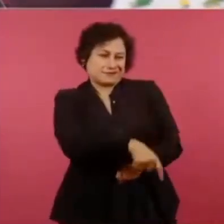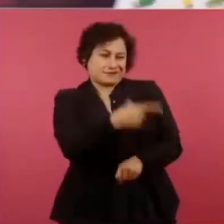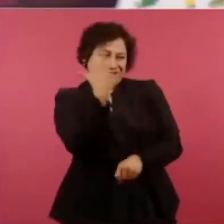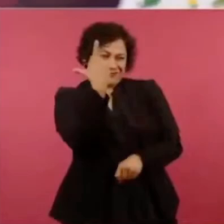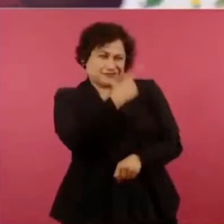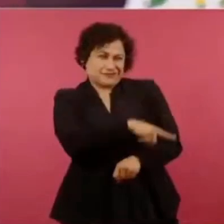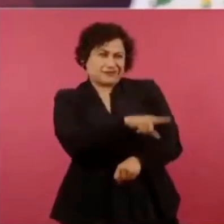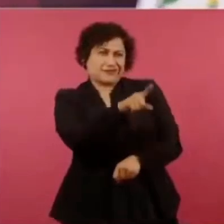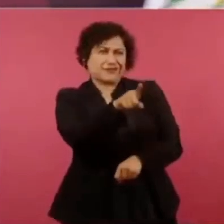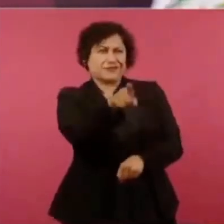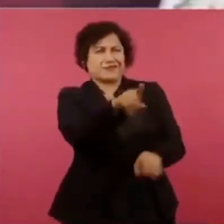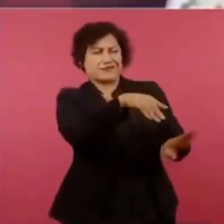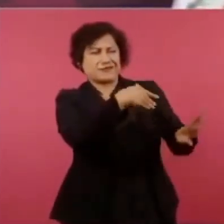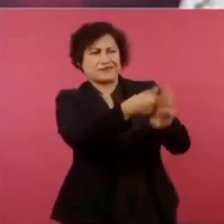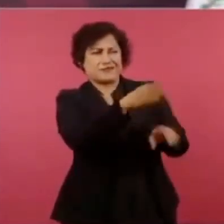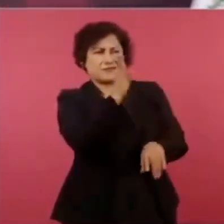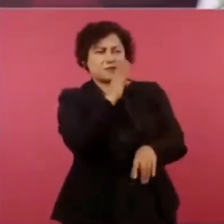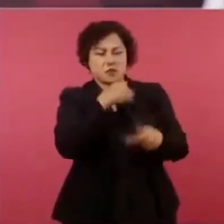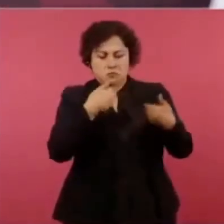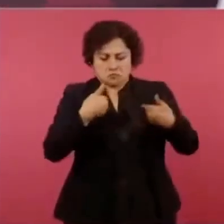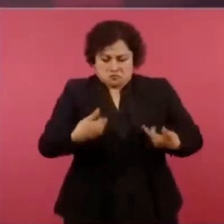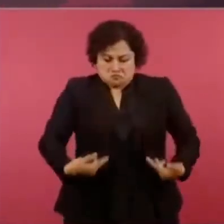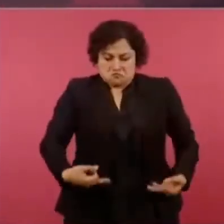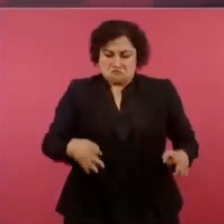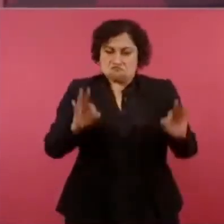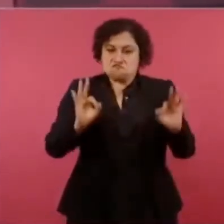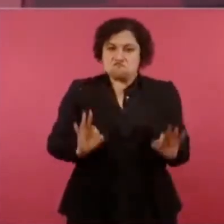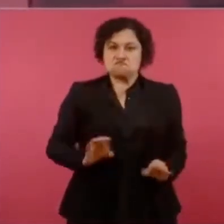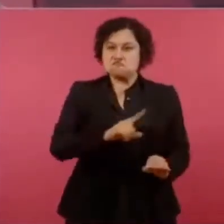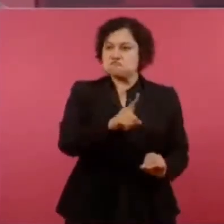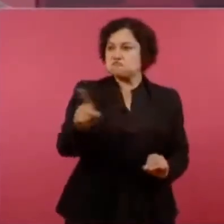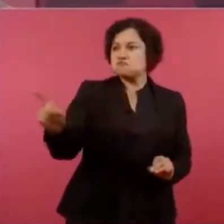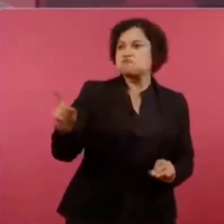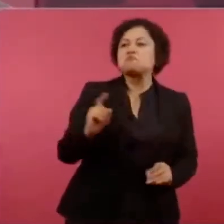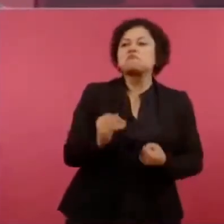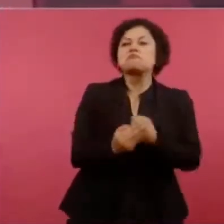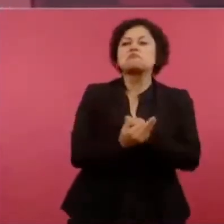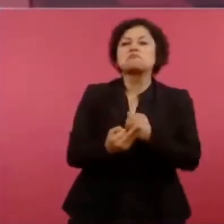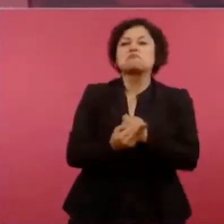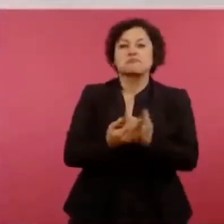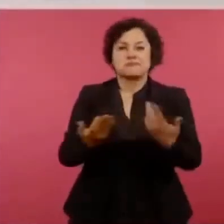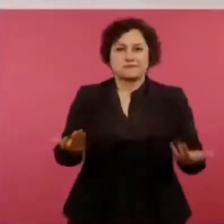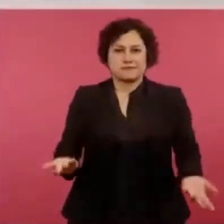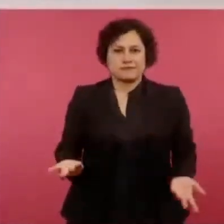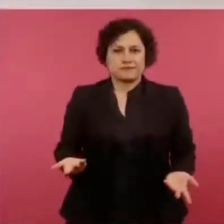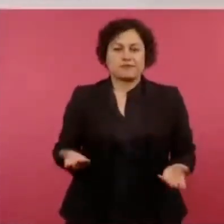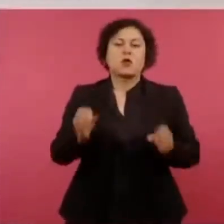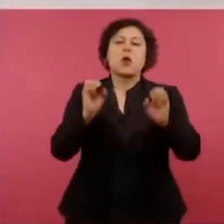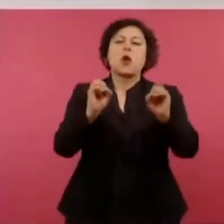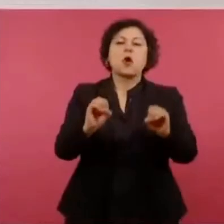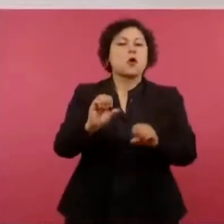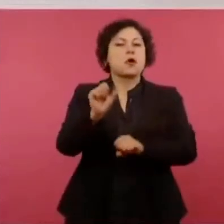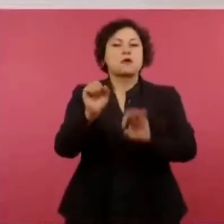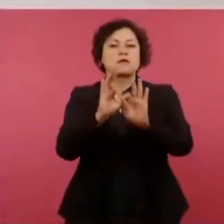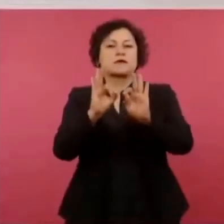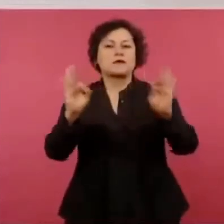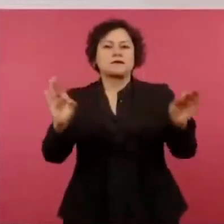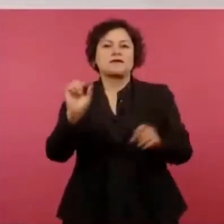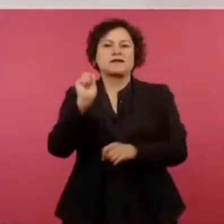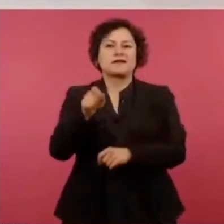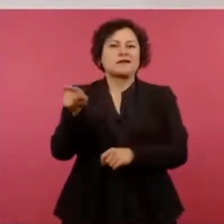o la moral es un árbol que da moras y que sirve para...